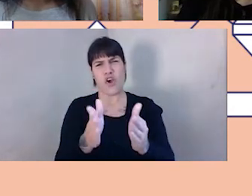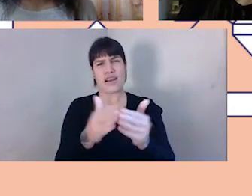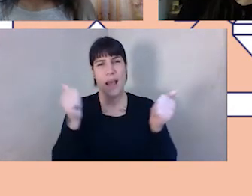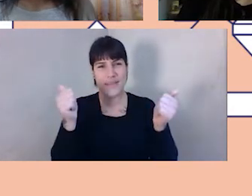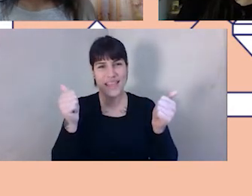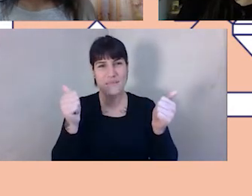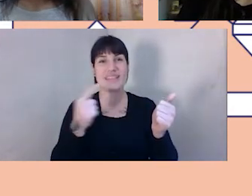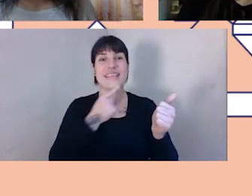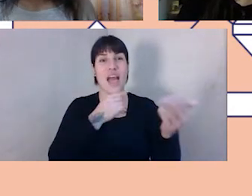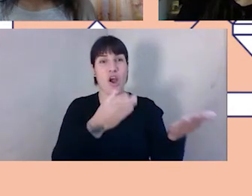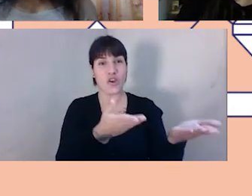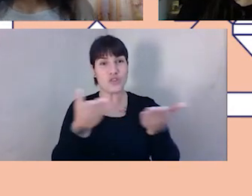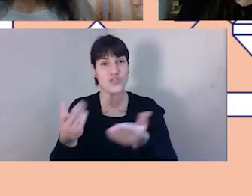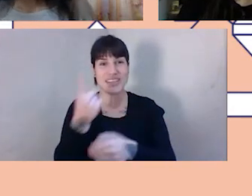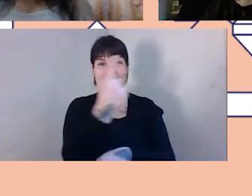nuestras speakers.